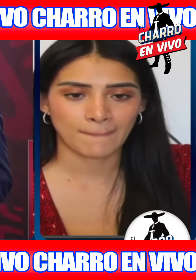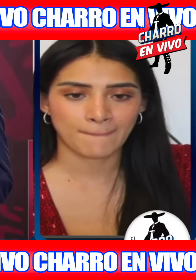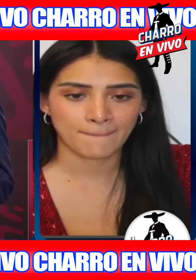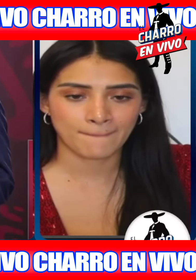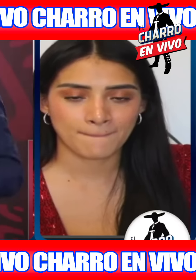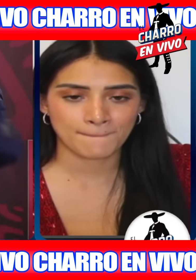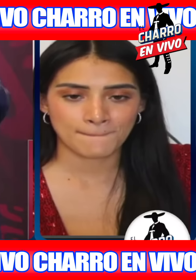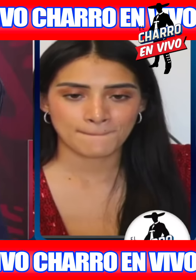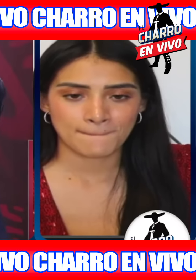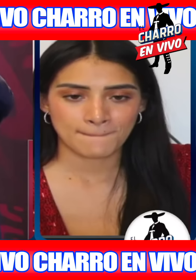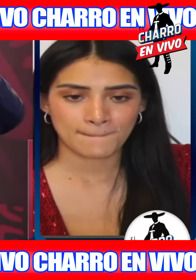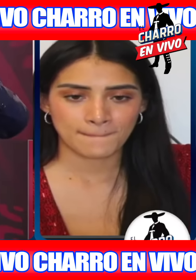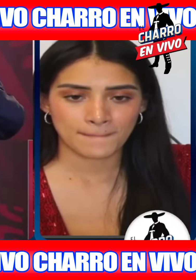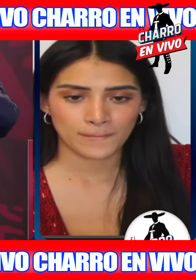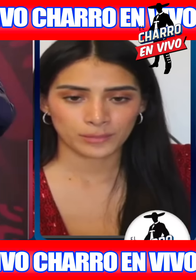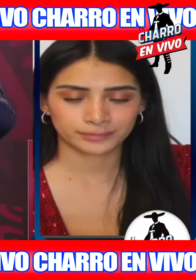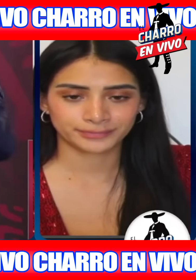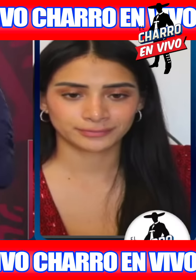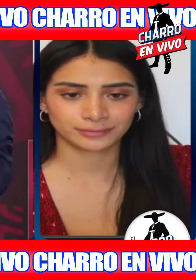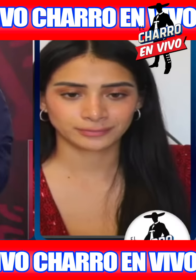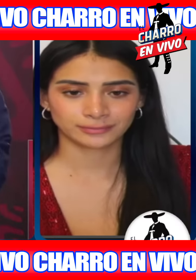refinería de Cadereyta, esto para los